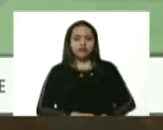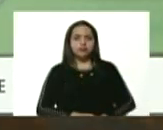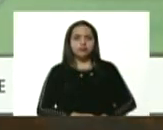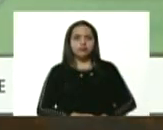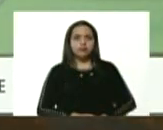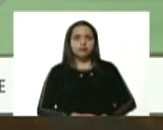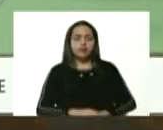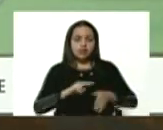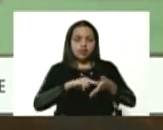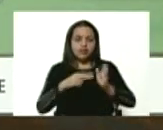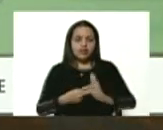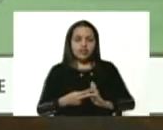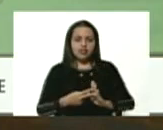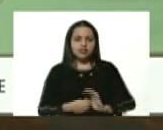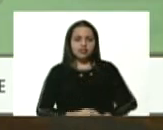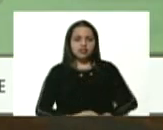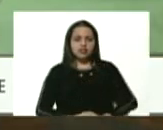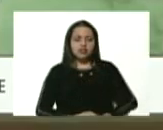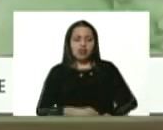la dignidad nacional.